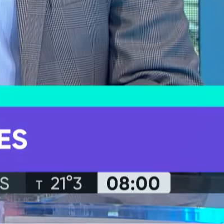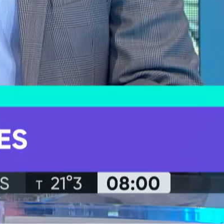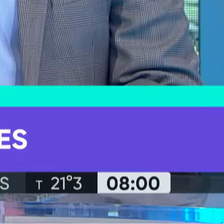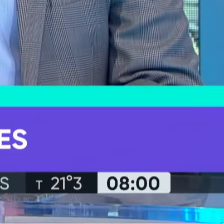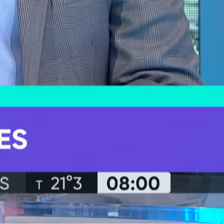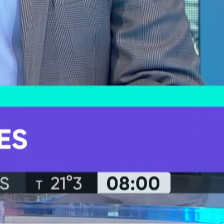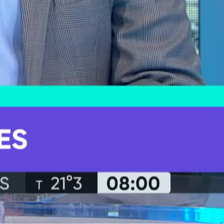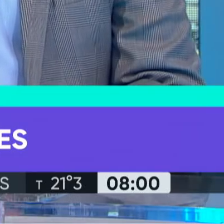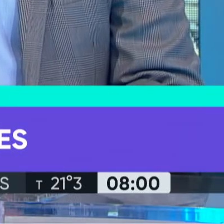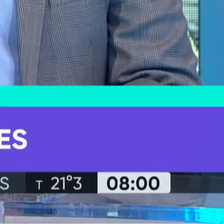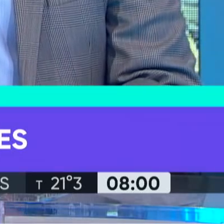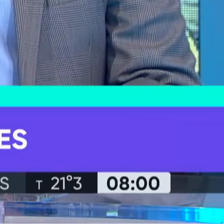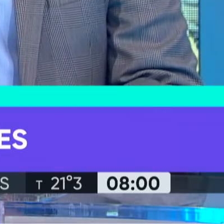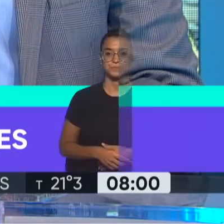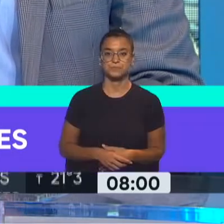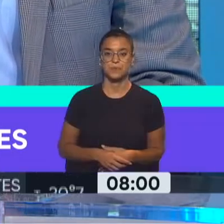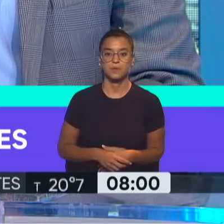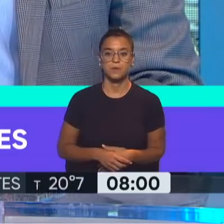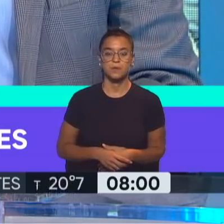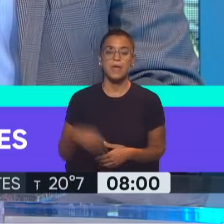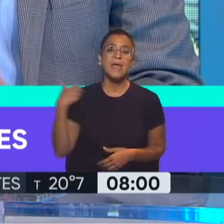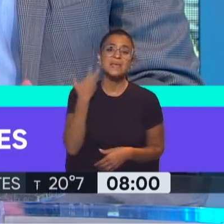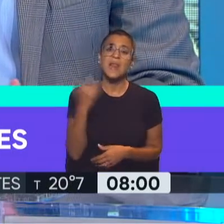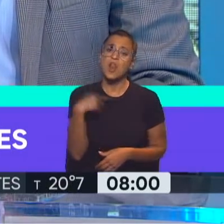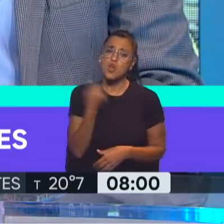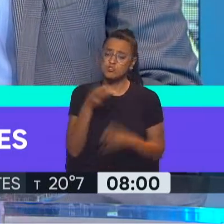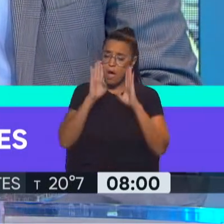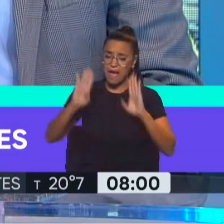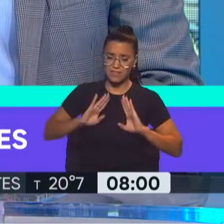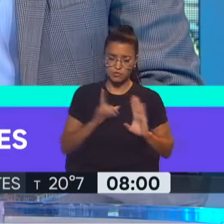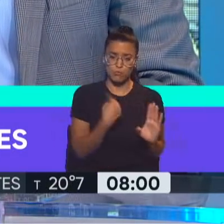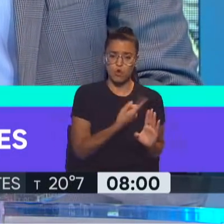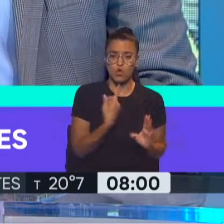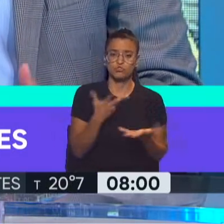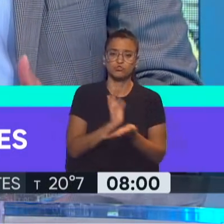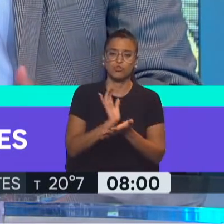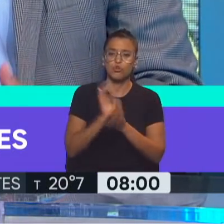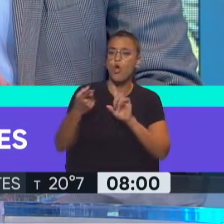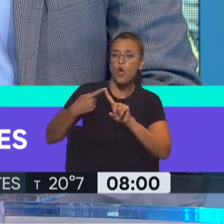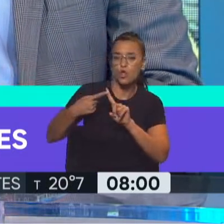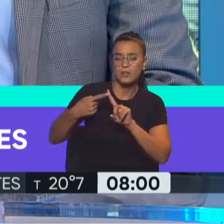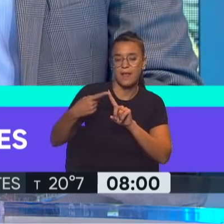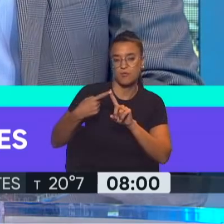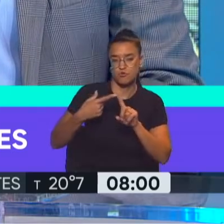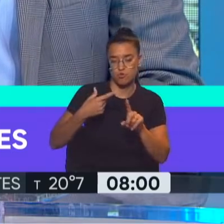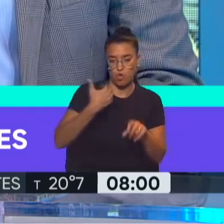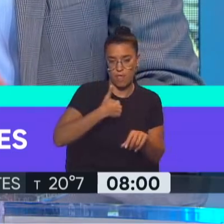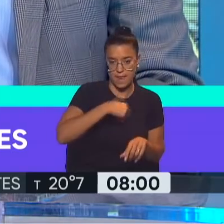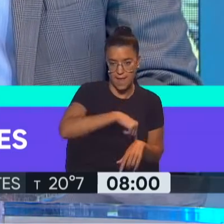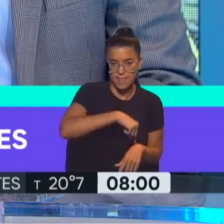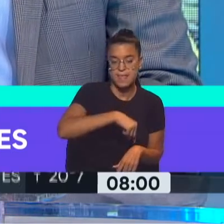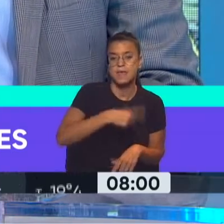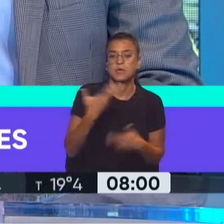bueno en la casa matriz en general no se escuchan bastante a nosotros porque estamos más cerca del país y se nutren un poco de nuestra